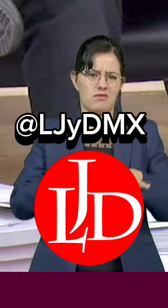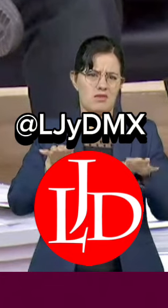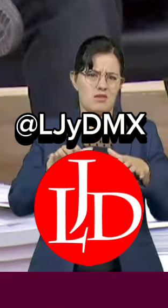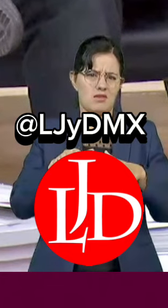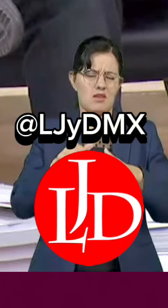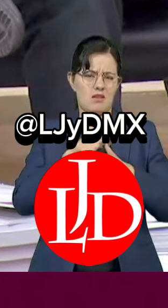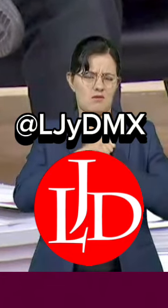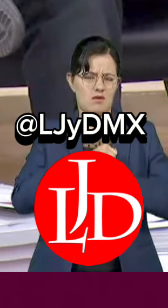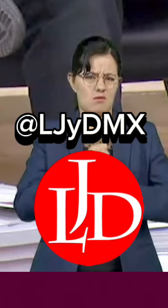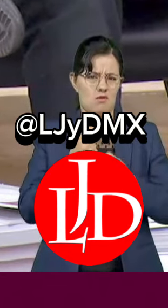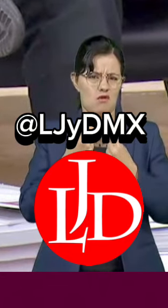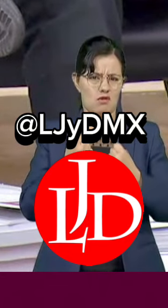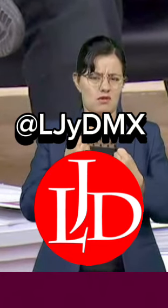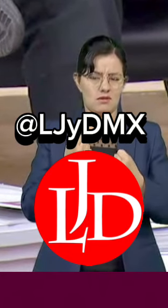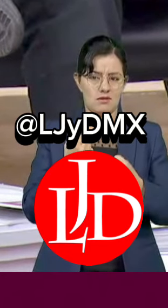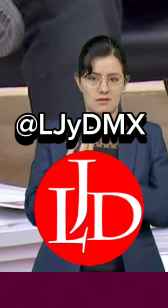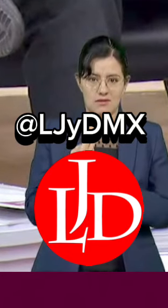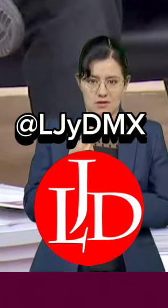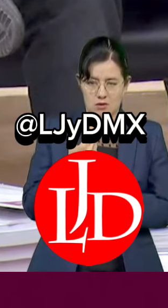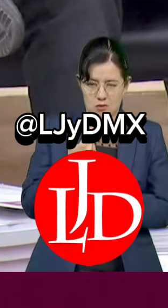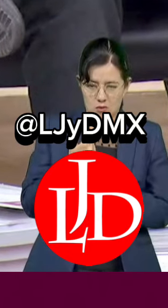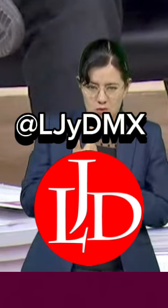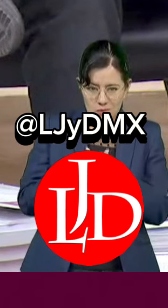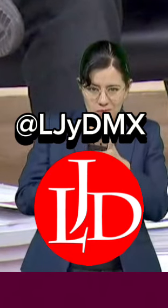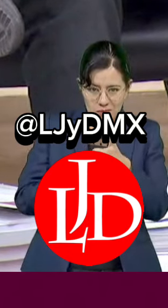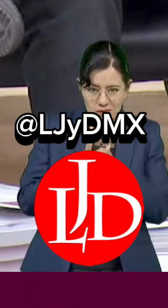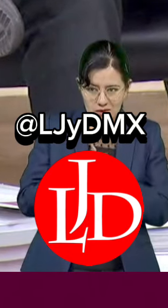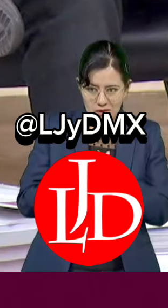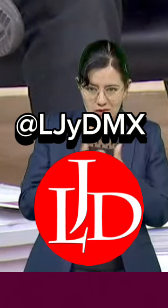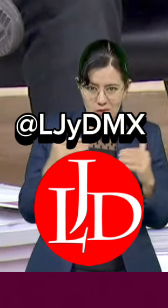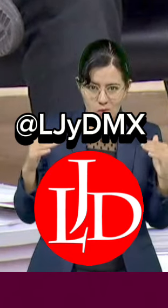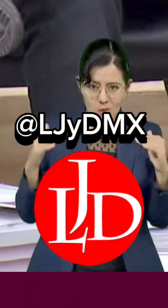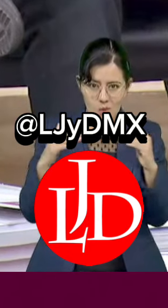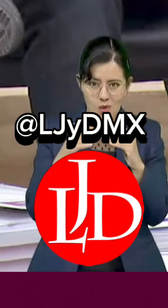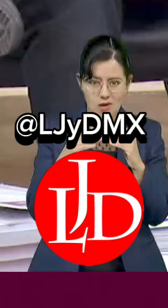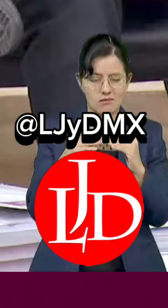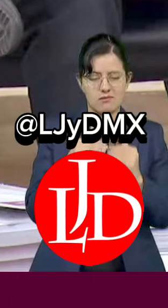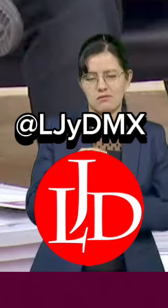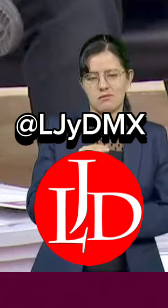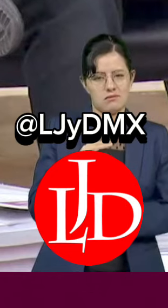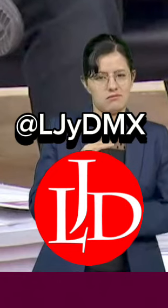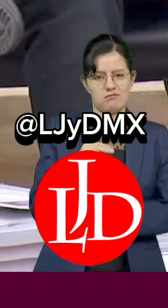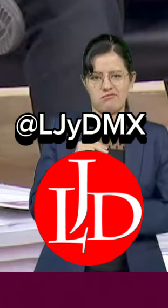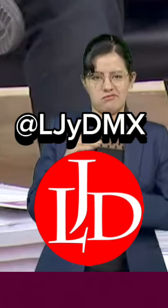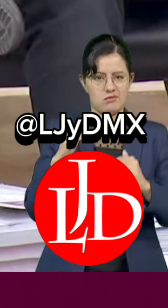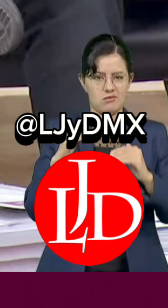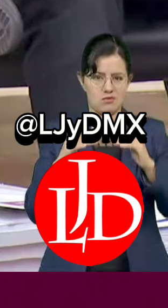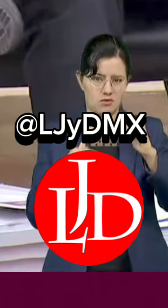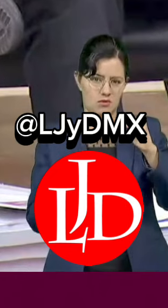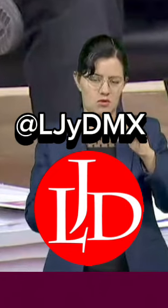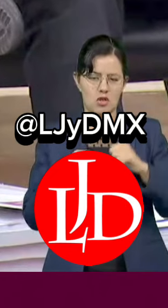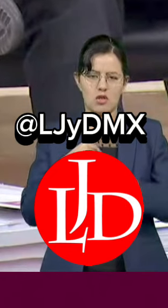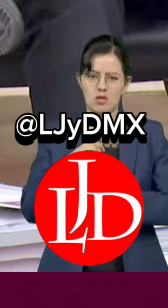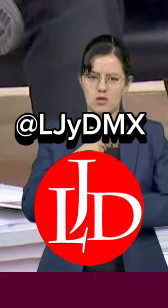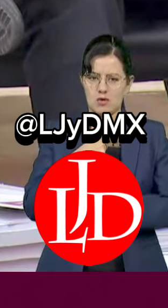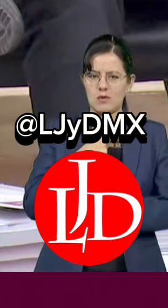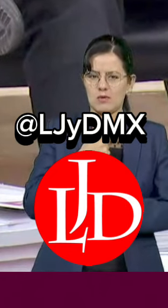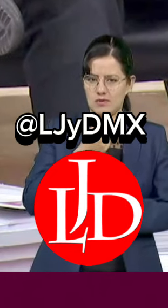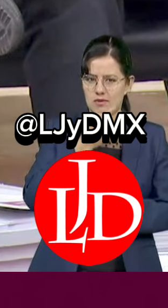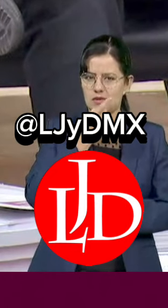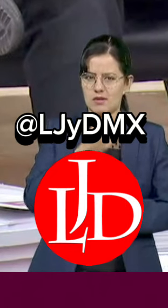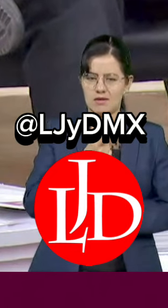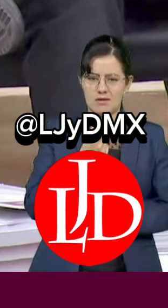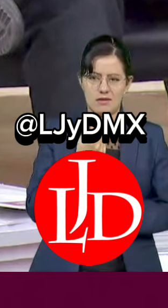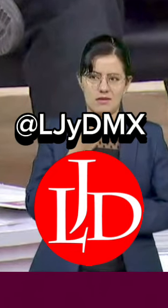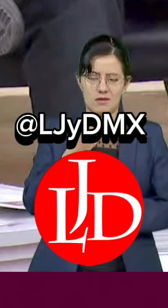poderosa, ya de entrada entras en un proceso inequitativo legítimo. Yo diría que esa diferencia